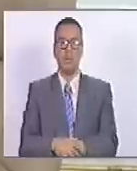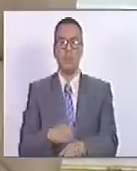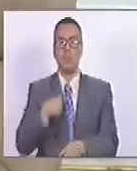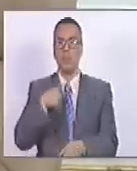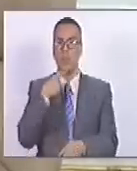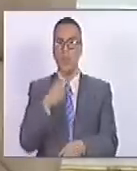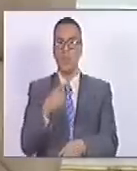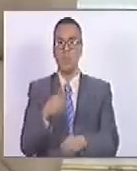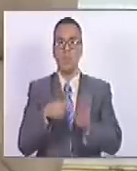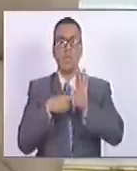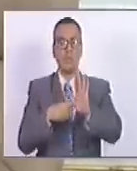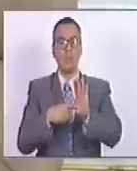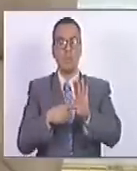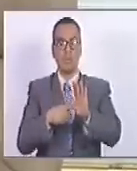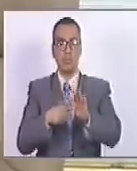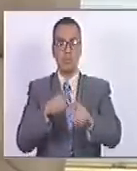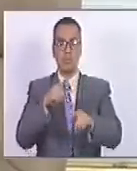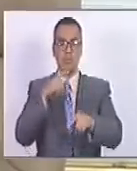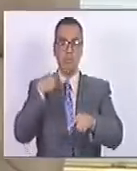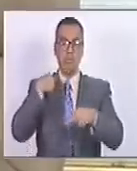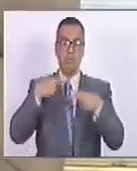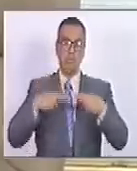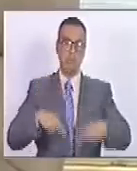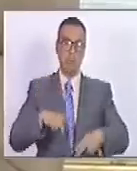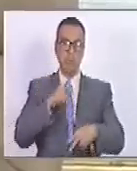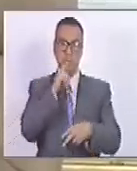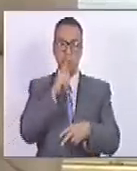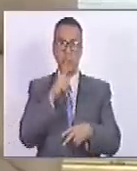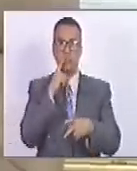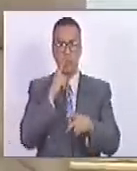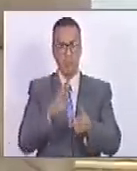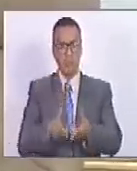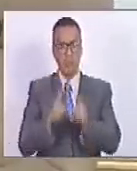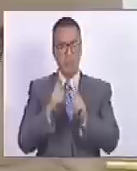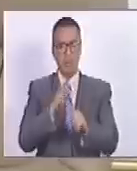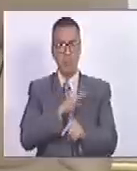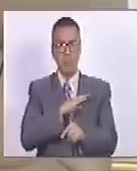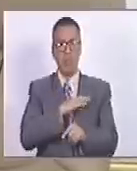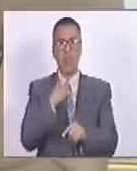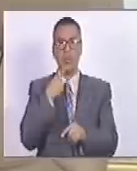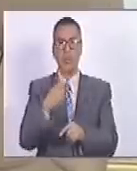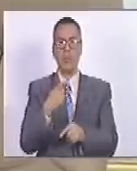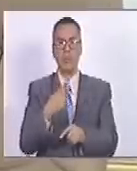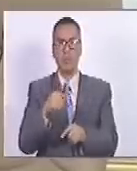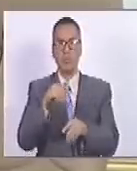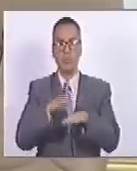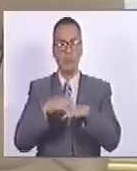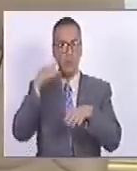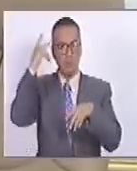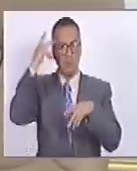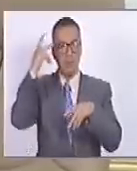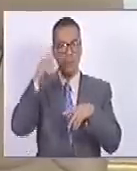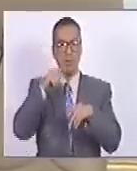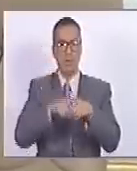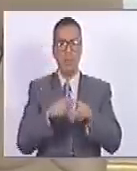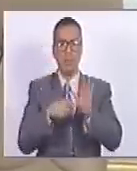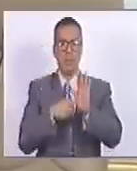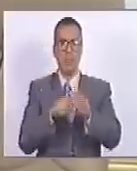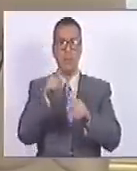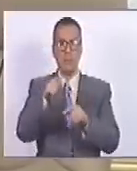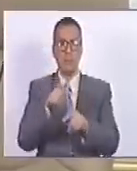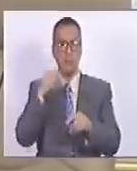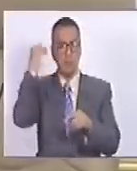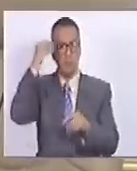Decía que esto es una muestra de imbecilidad humana. Permítanme, así como cuando uno en psiquiatría, esto es una muestra pues